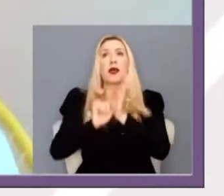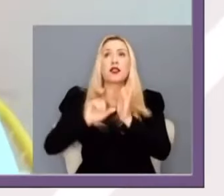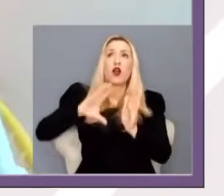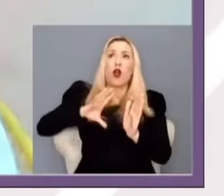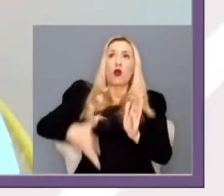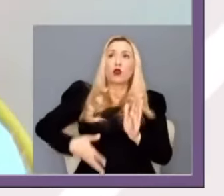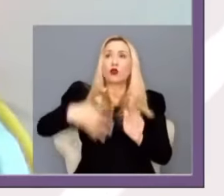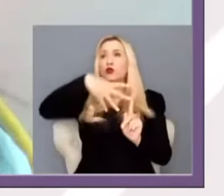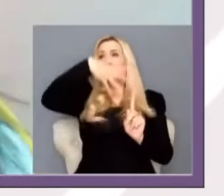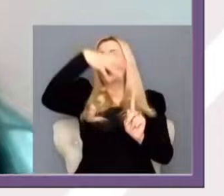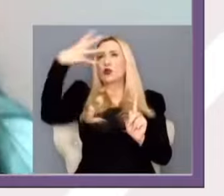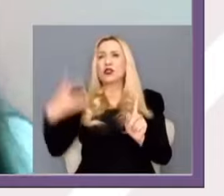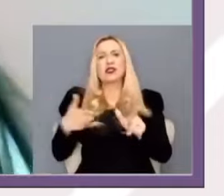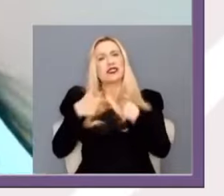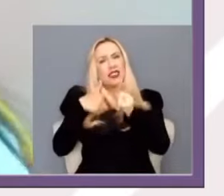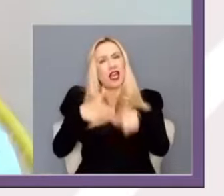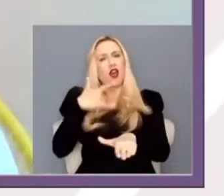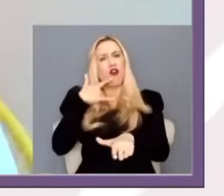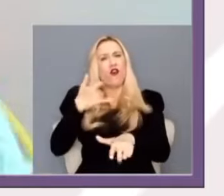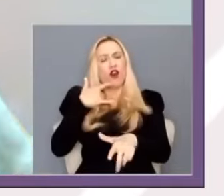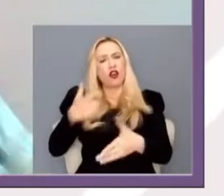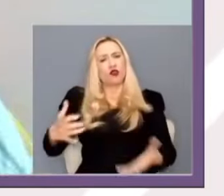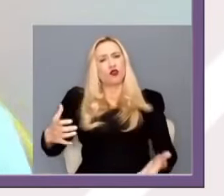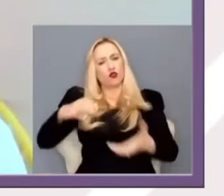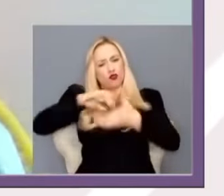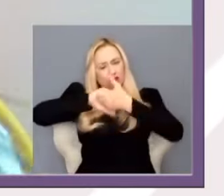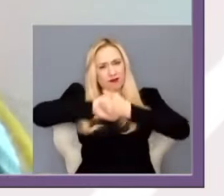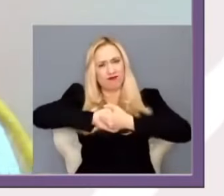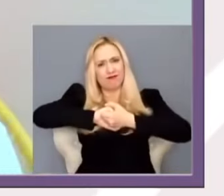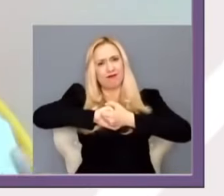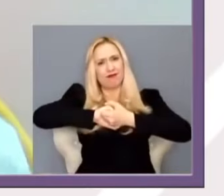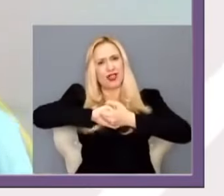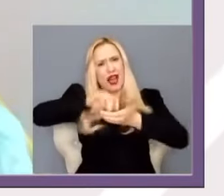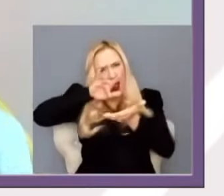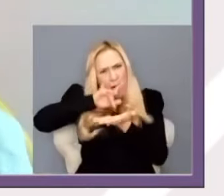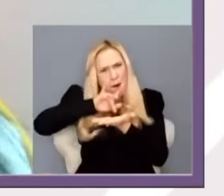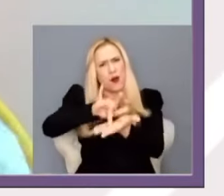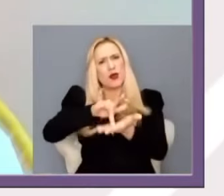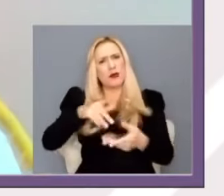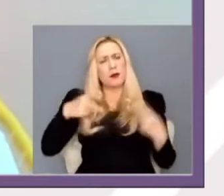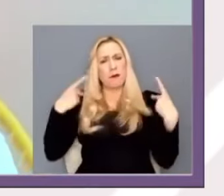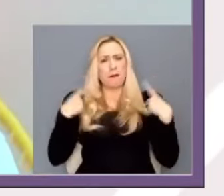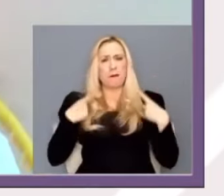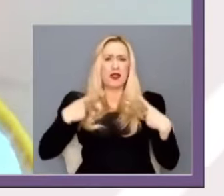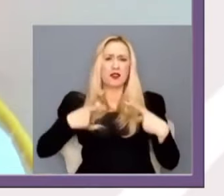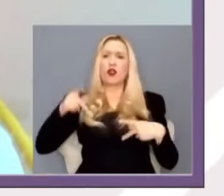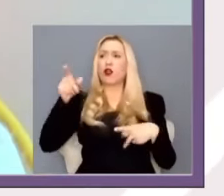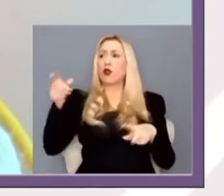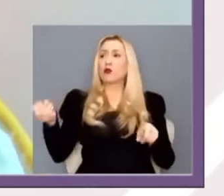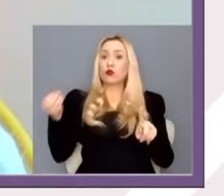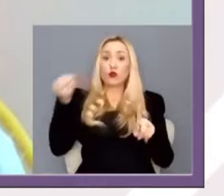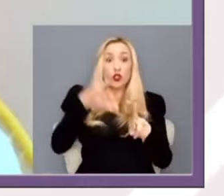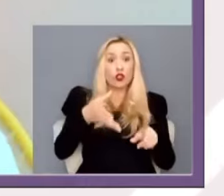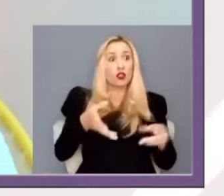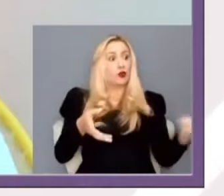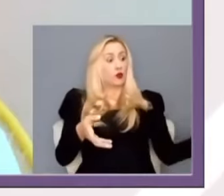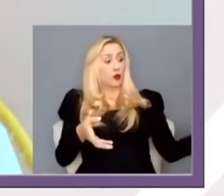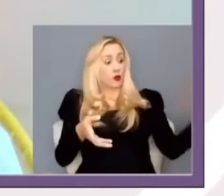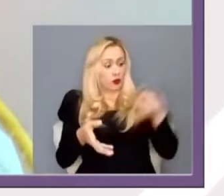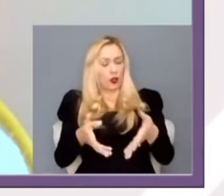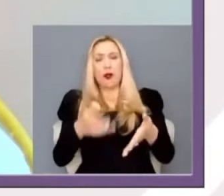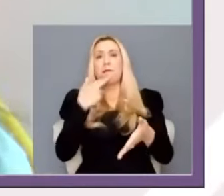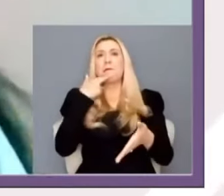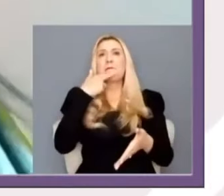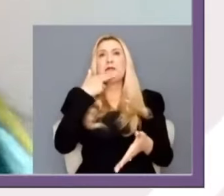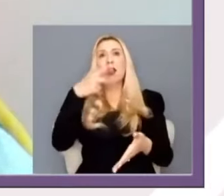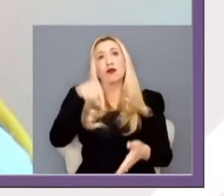sigamos articulando esfuerzos de la mano y además apoyemos a todos los grupos ciudadanos que abonan un granito de arena para mejorar al México